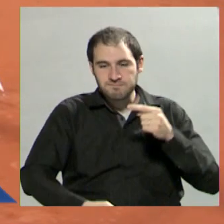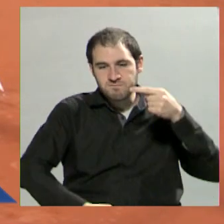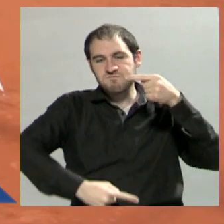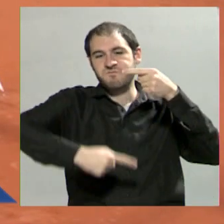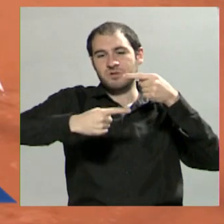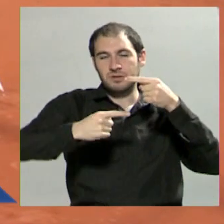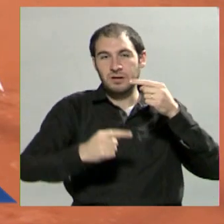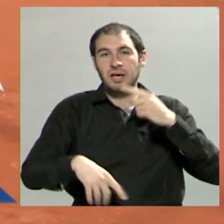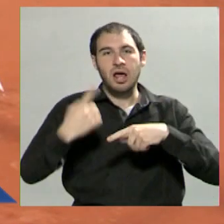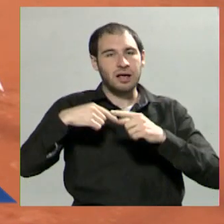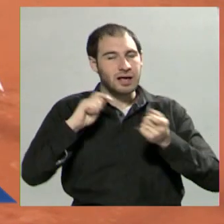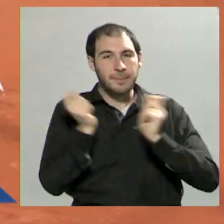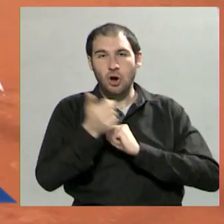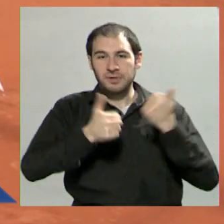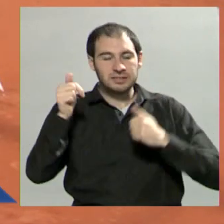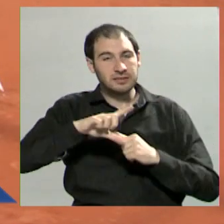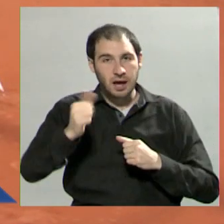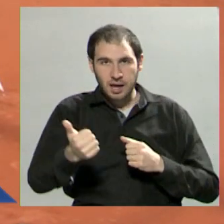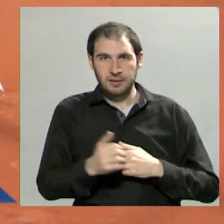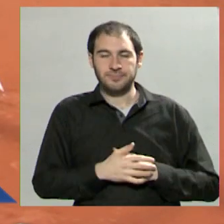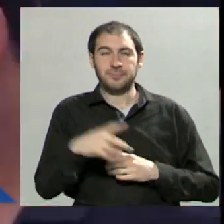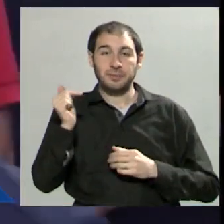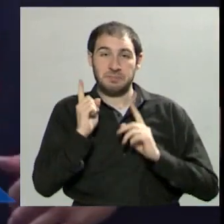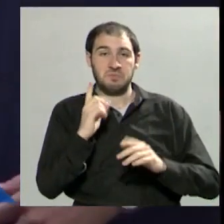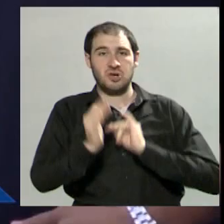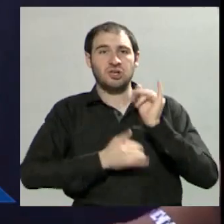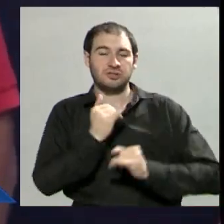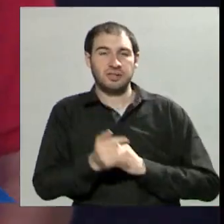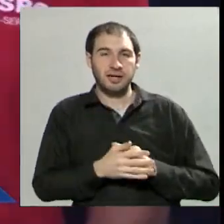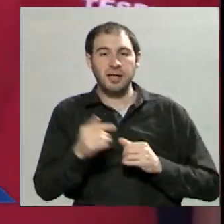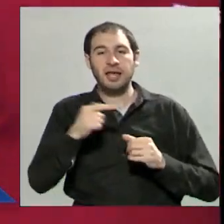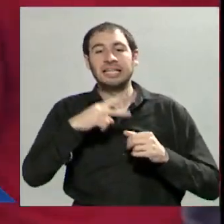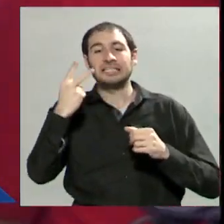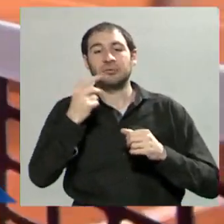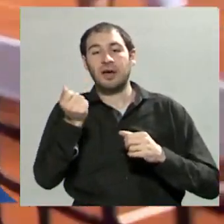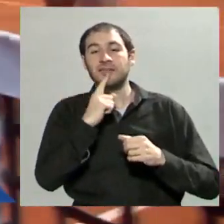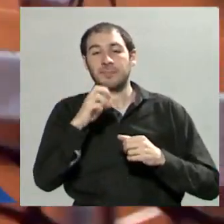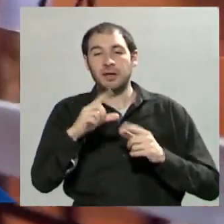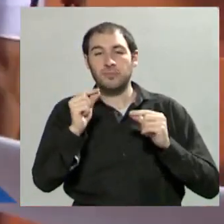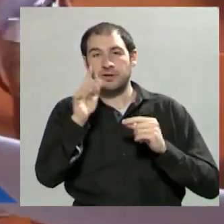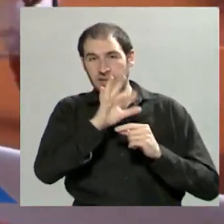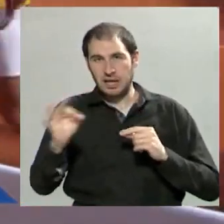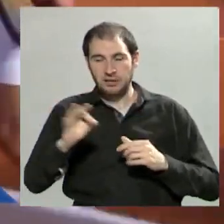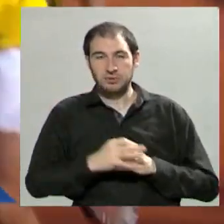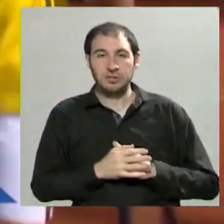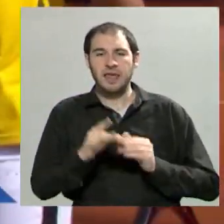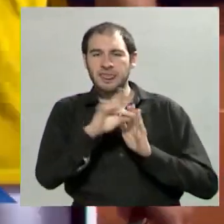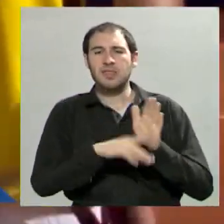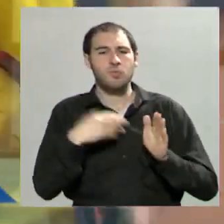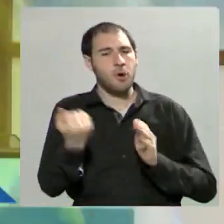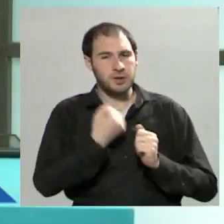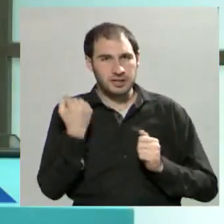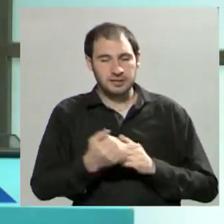fue cambiando la historia, ganó este partido y se quedó, como lo decíamos recién, con su segundo ATP 500 de Hamburgo. Dato a tener en